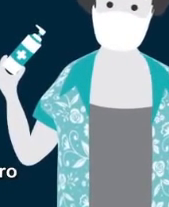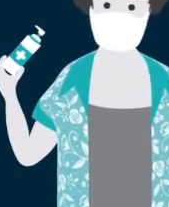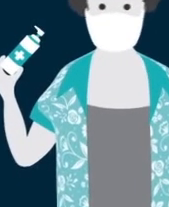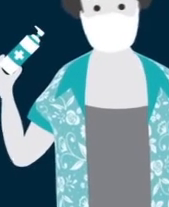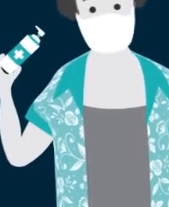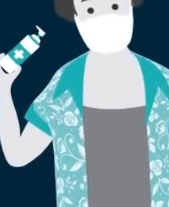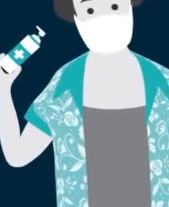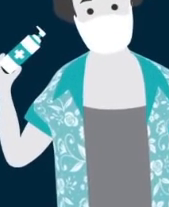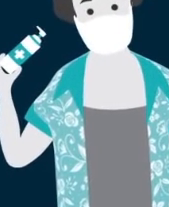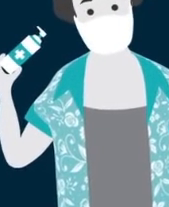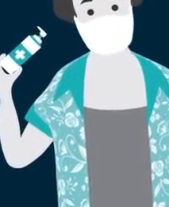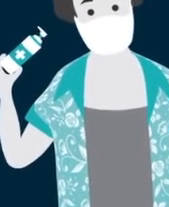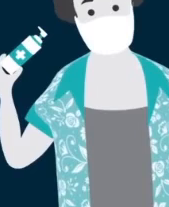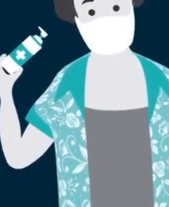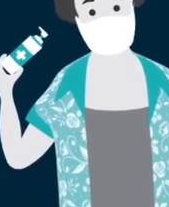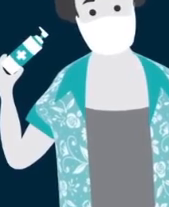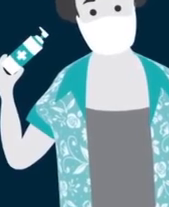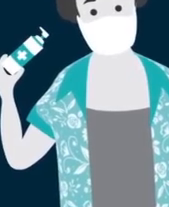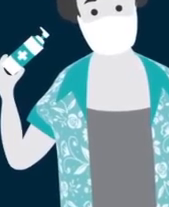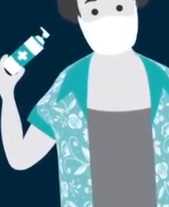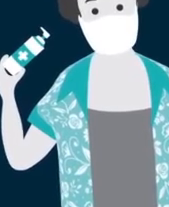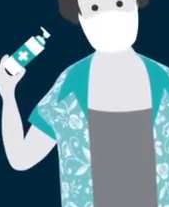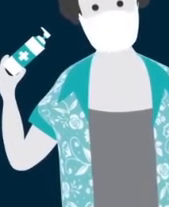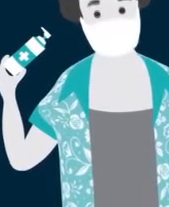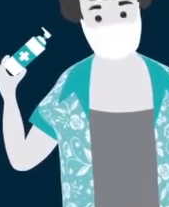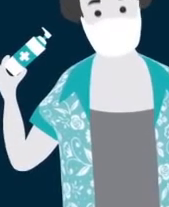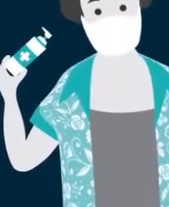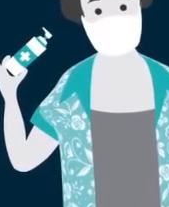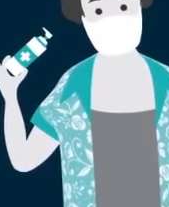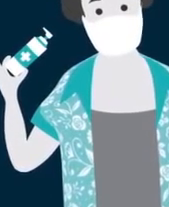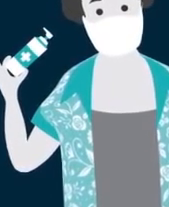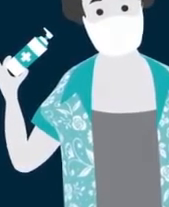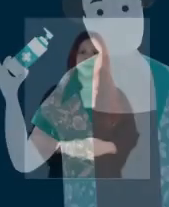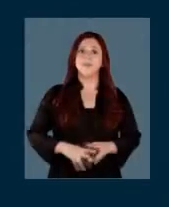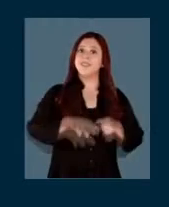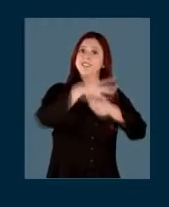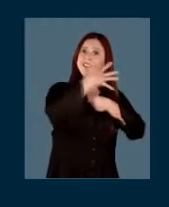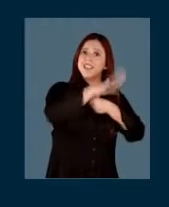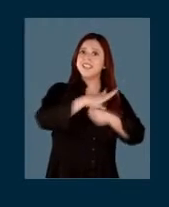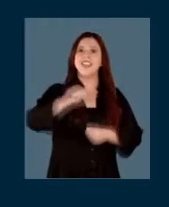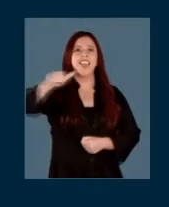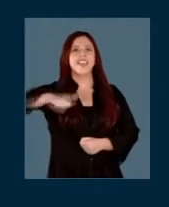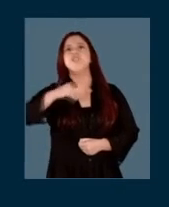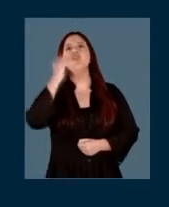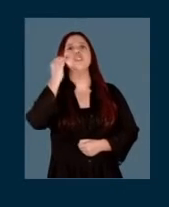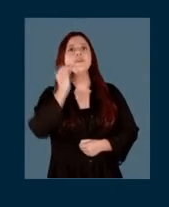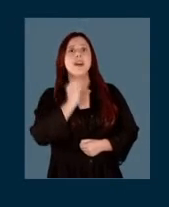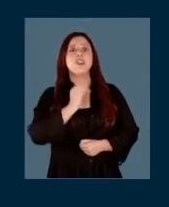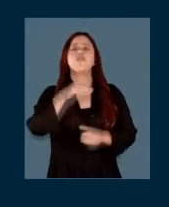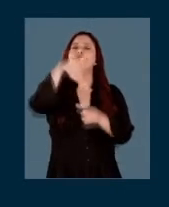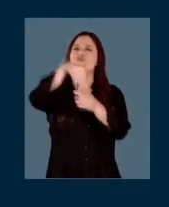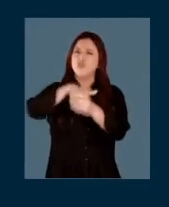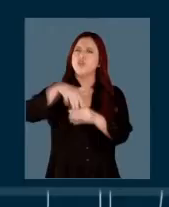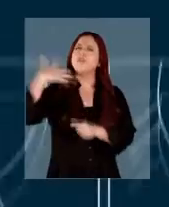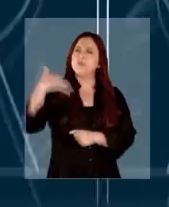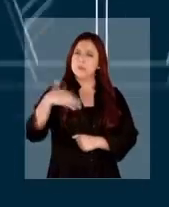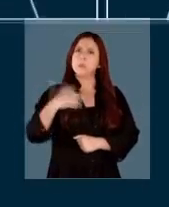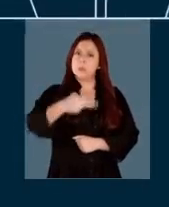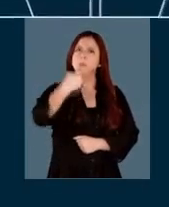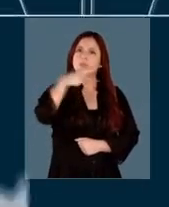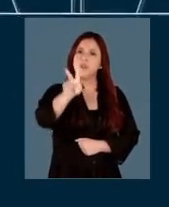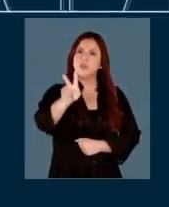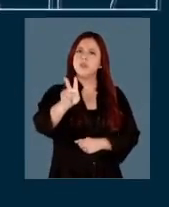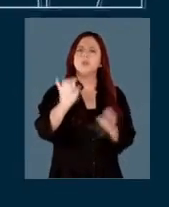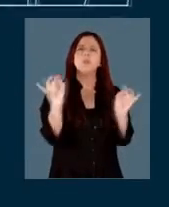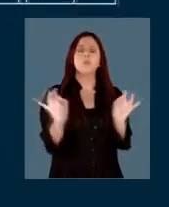Bueno, ¿qué mesas tiene cada escuela? Bueno, en la escuela de Gustavo Vázquez Díaz, esta oportunidad cuenta con 14